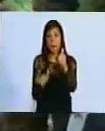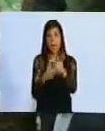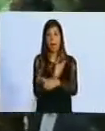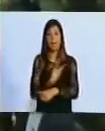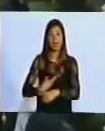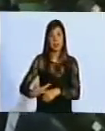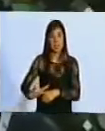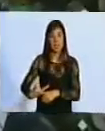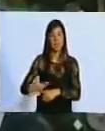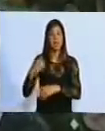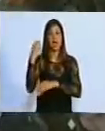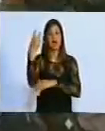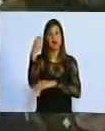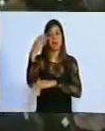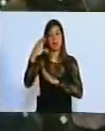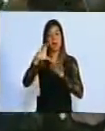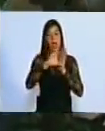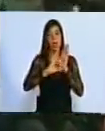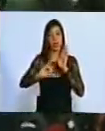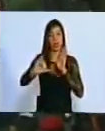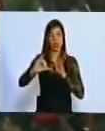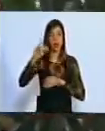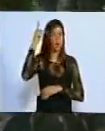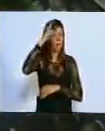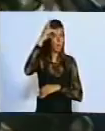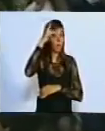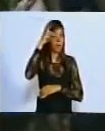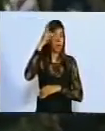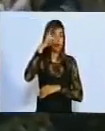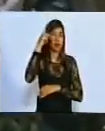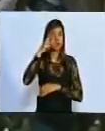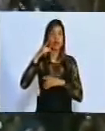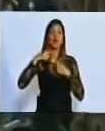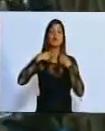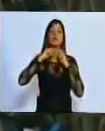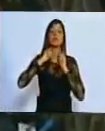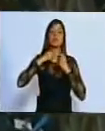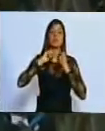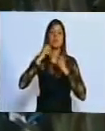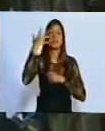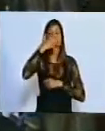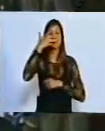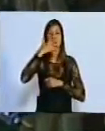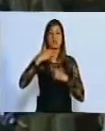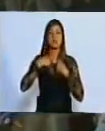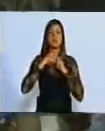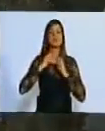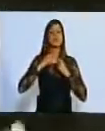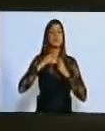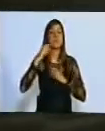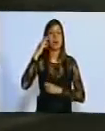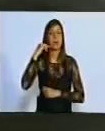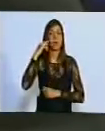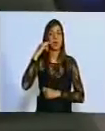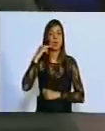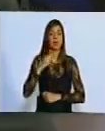la Asamblea Nacional Constituyente, el profesor y maestro Aristóbulo Isturiz.